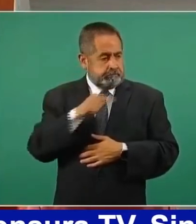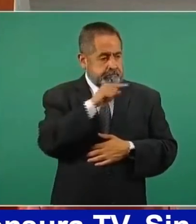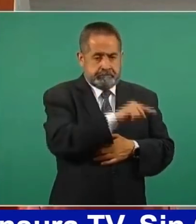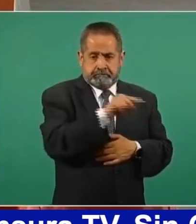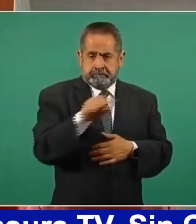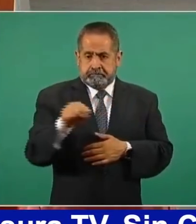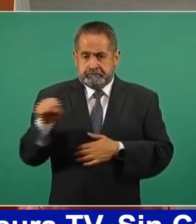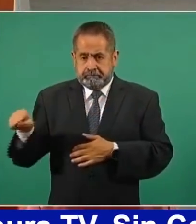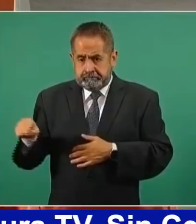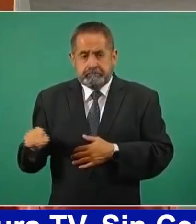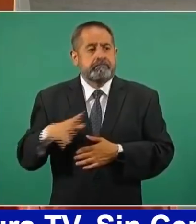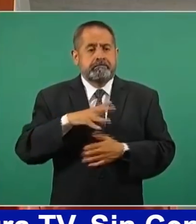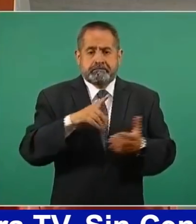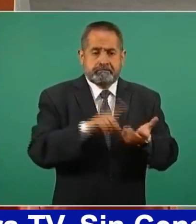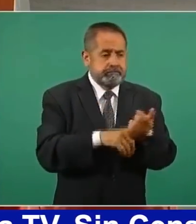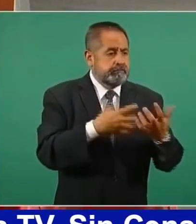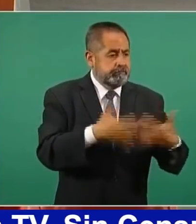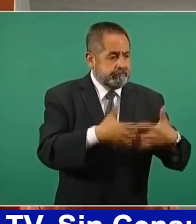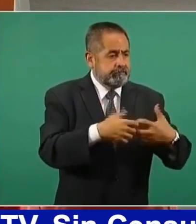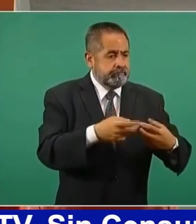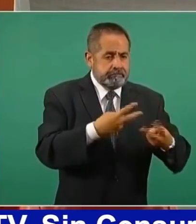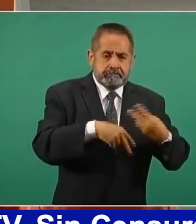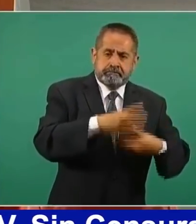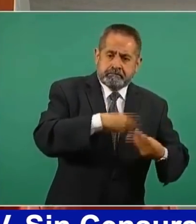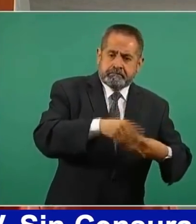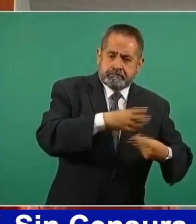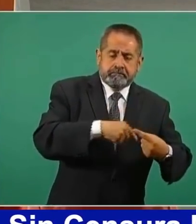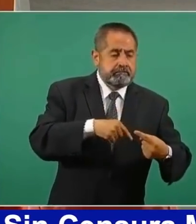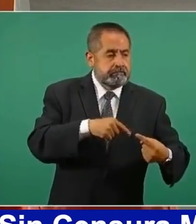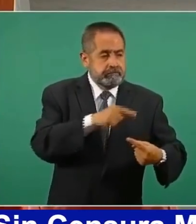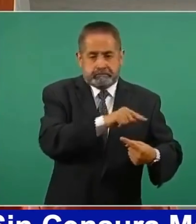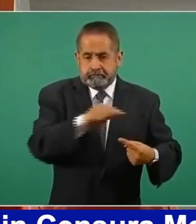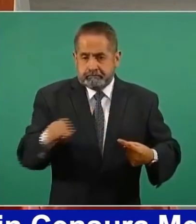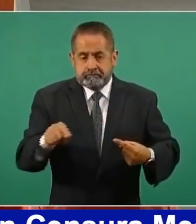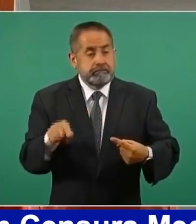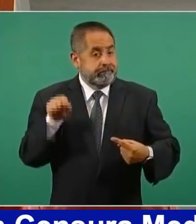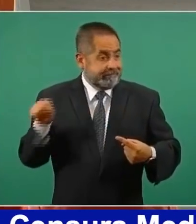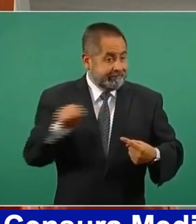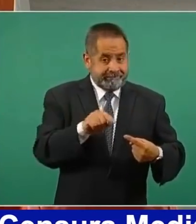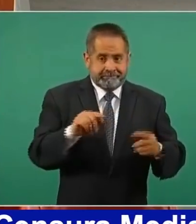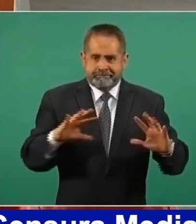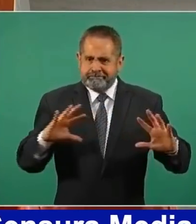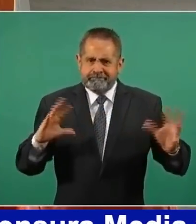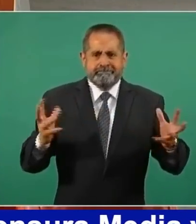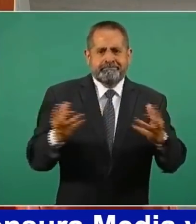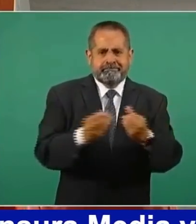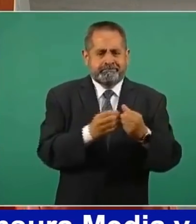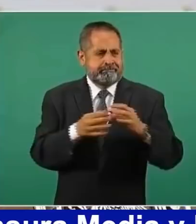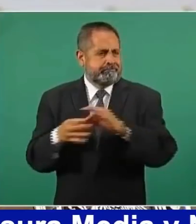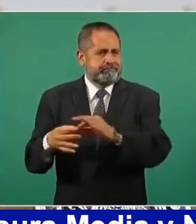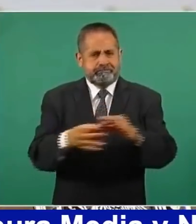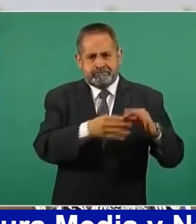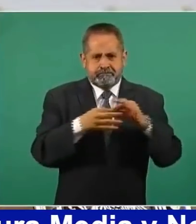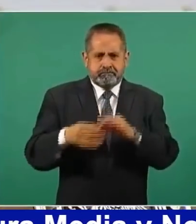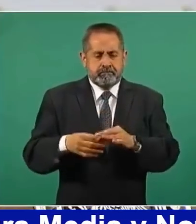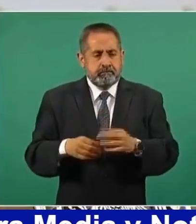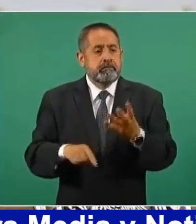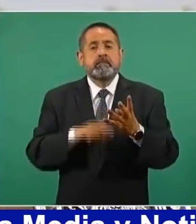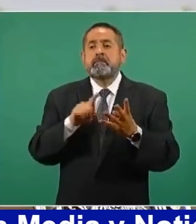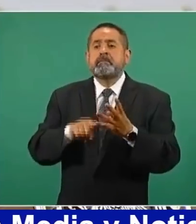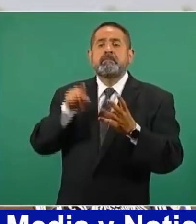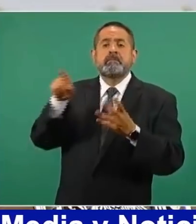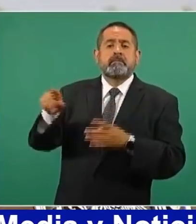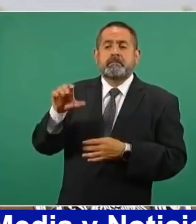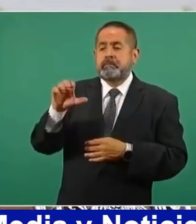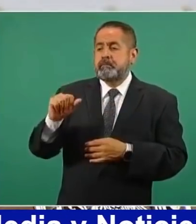y entonces vamos a integrar todas las plantas. Bueno, hay una planta en Camargo,